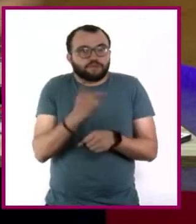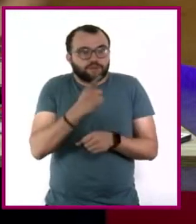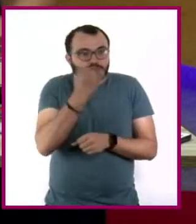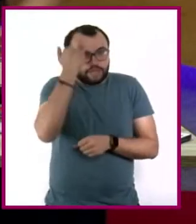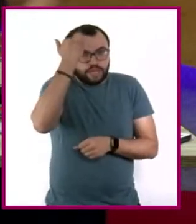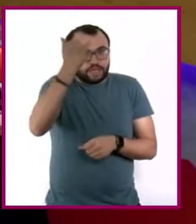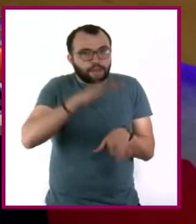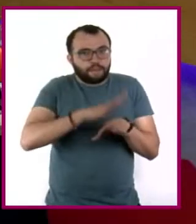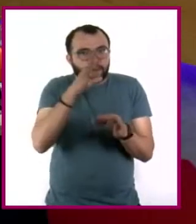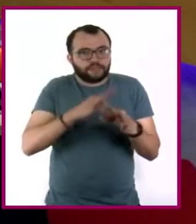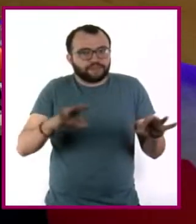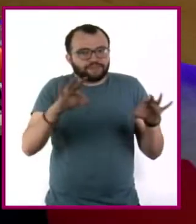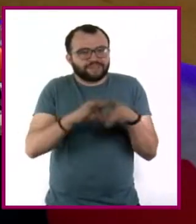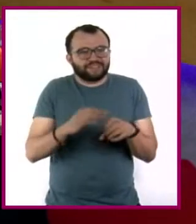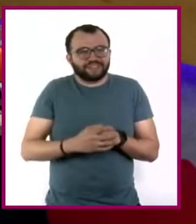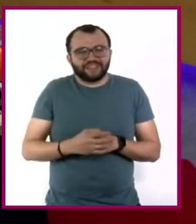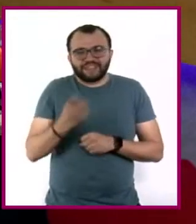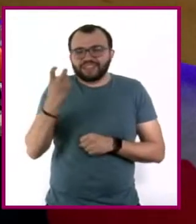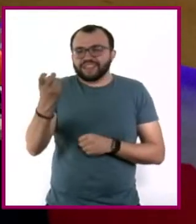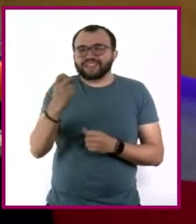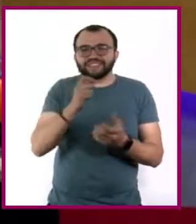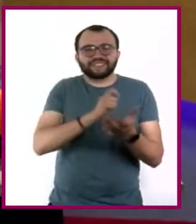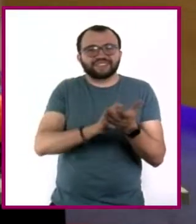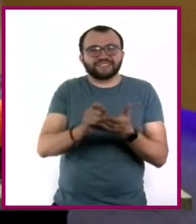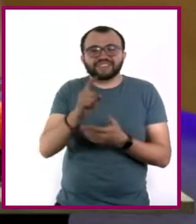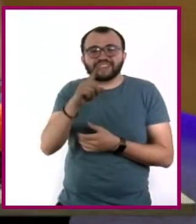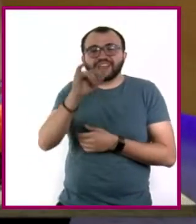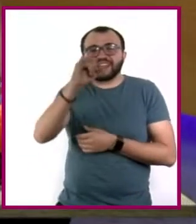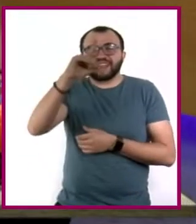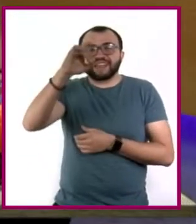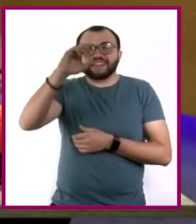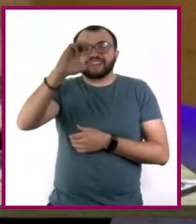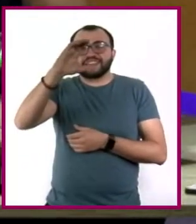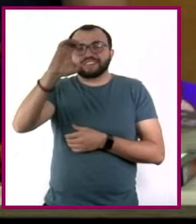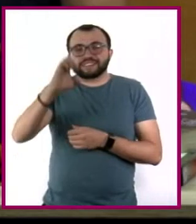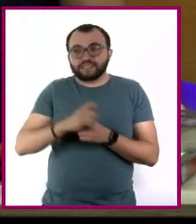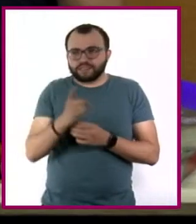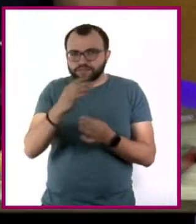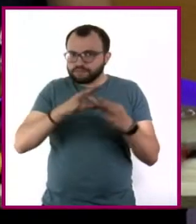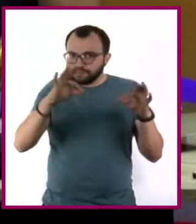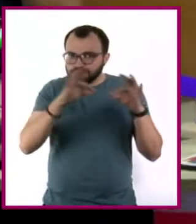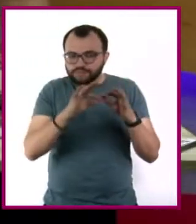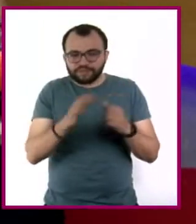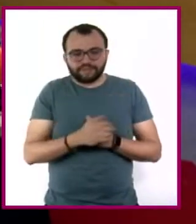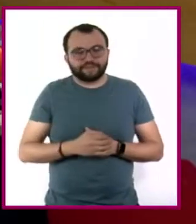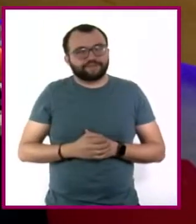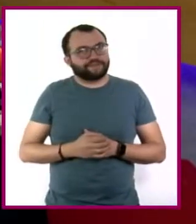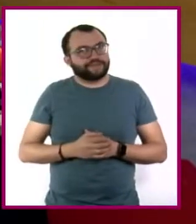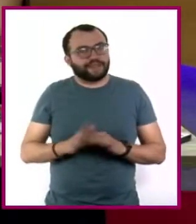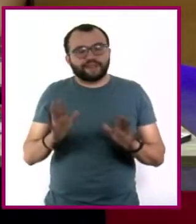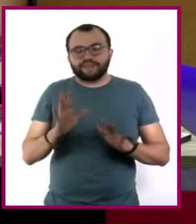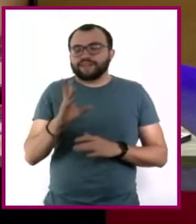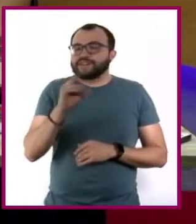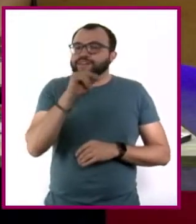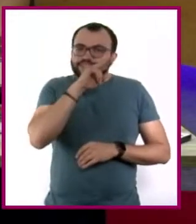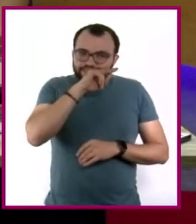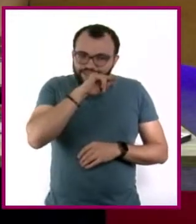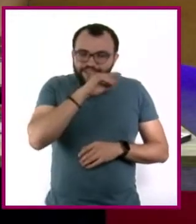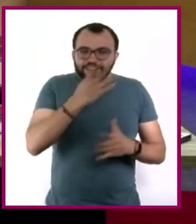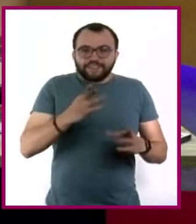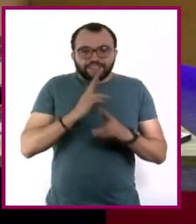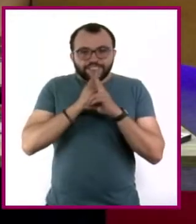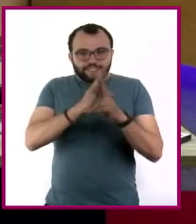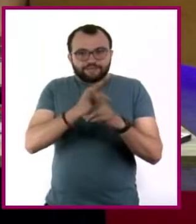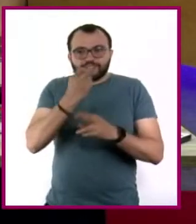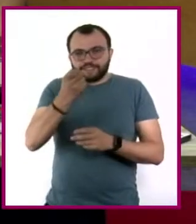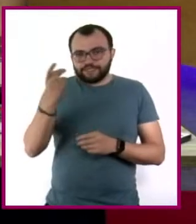más importantes. Pero esto es un índice. Eso es importante, ¿no? Bueno, no te preocupes. Vamos a responder la